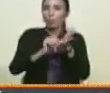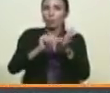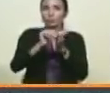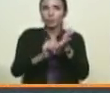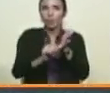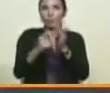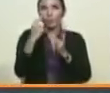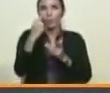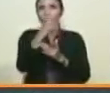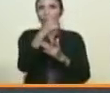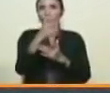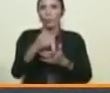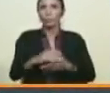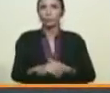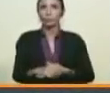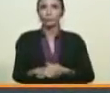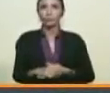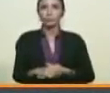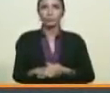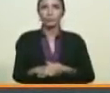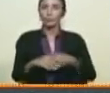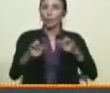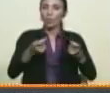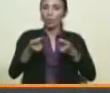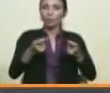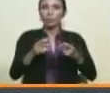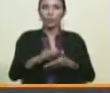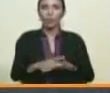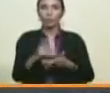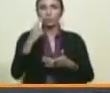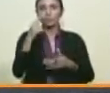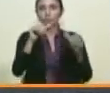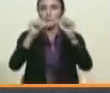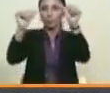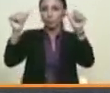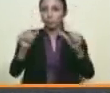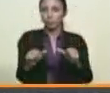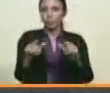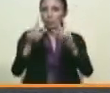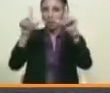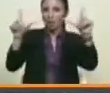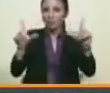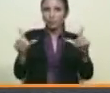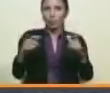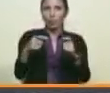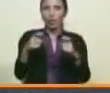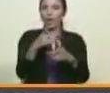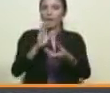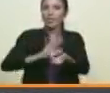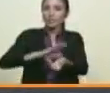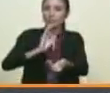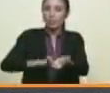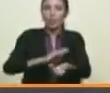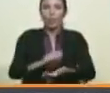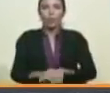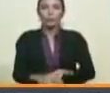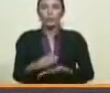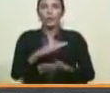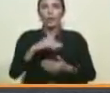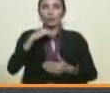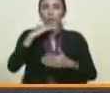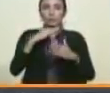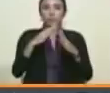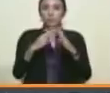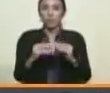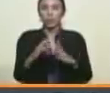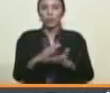monitor multiparámetro es donde podemos monitorizar todo lo que es la frecuencia de la atención la saturación la cartografía